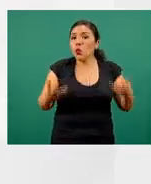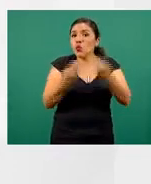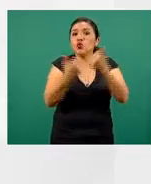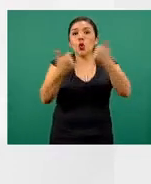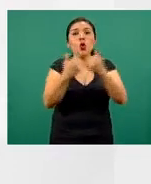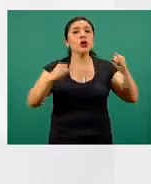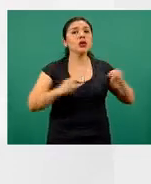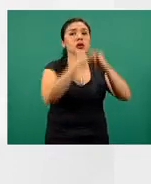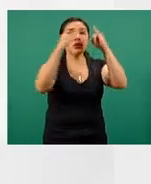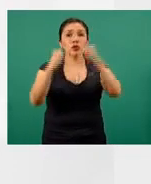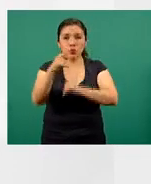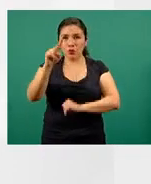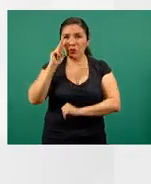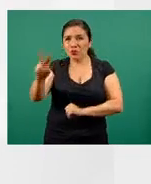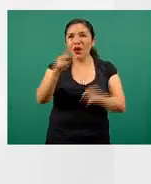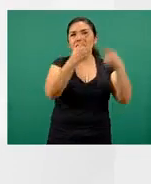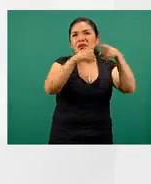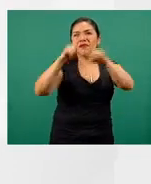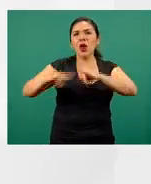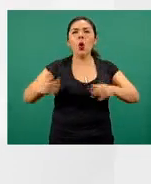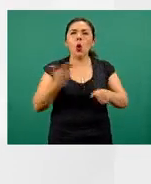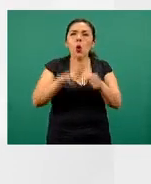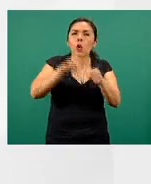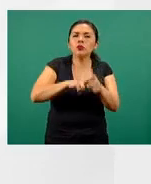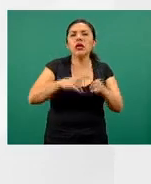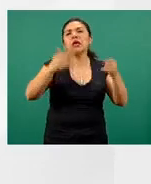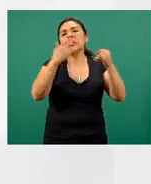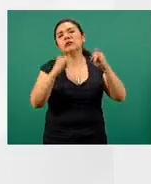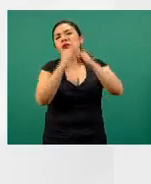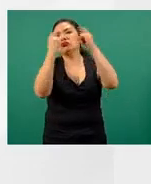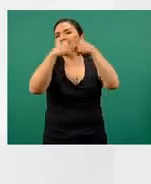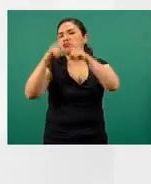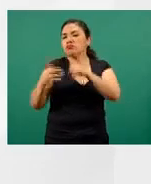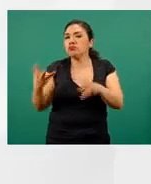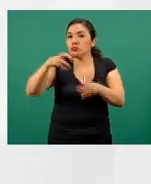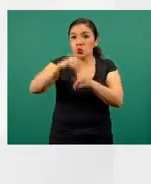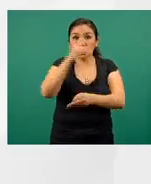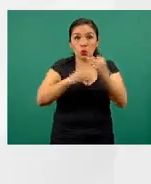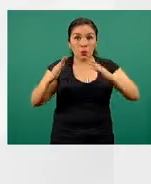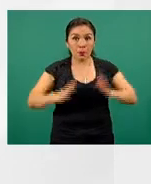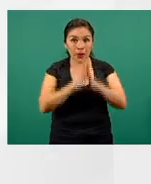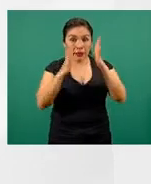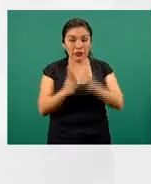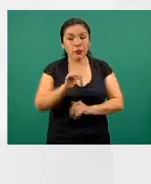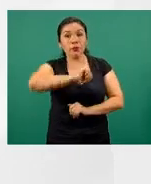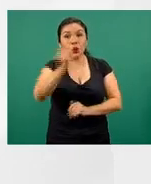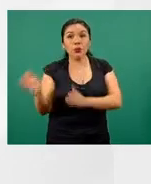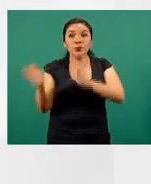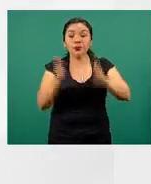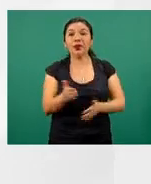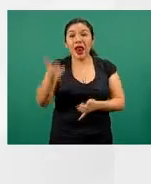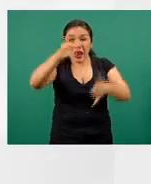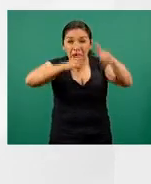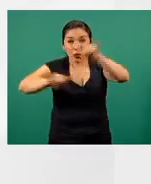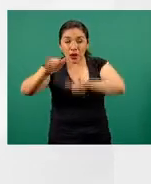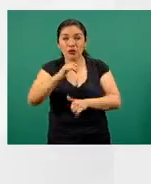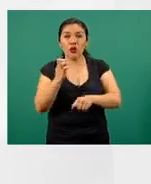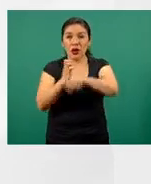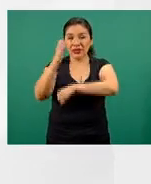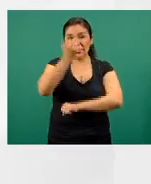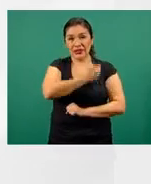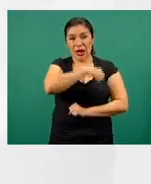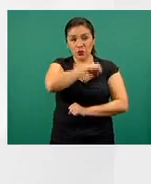viendo ahí, los diferentes hospitales de las diferentes instituciones. Por otro lado, el Laboratorio Estatal de Salud